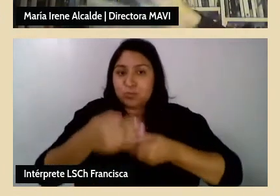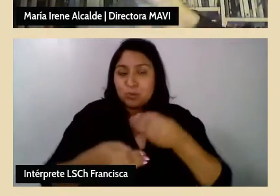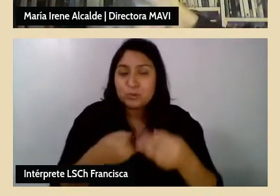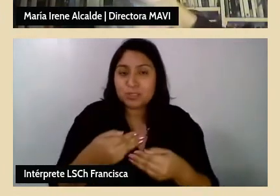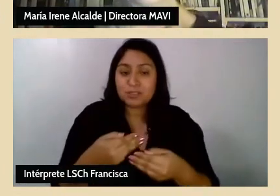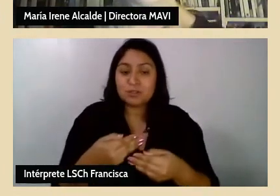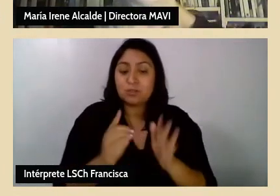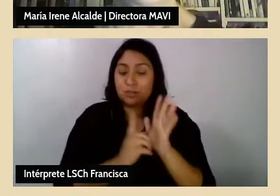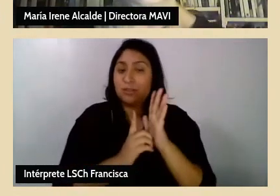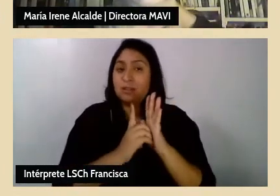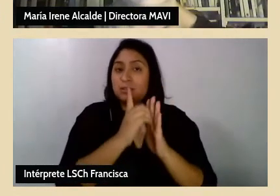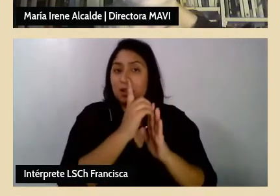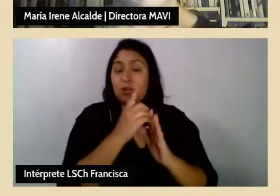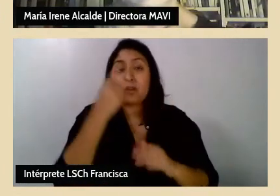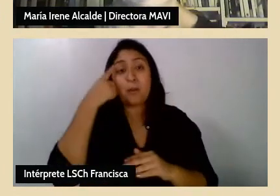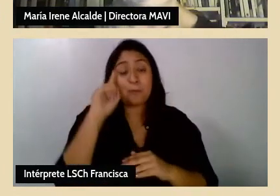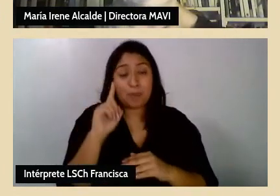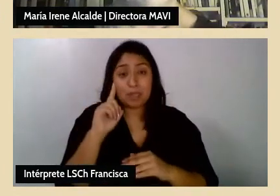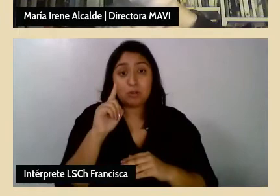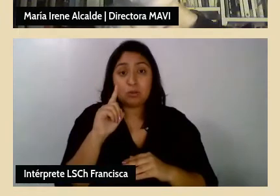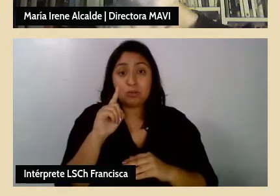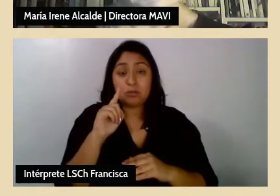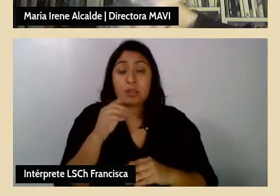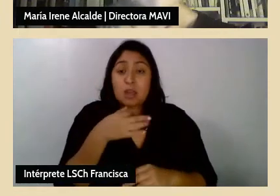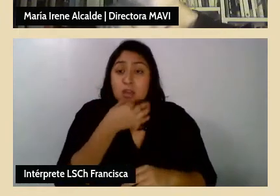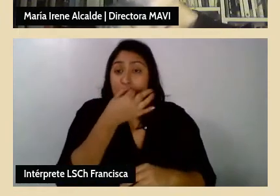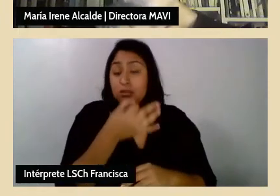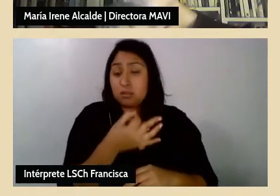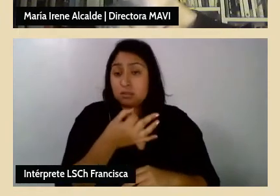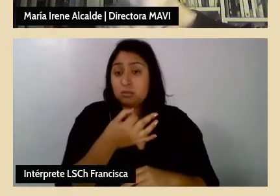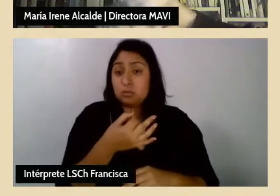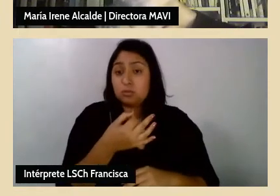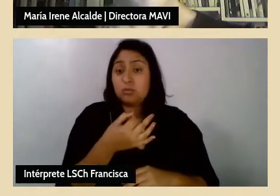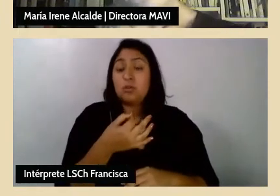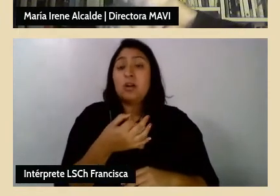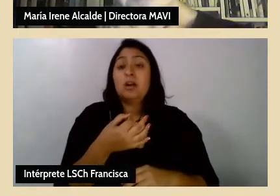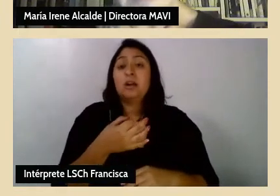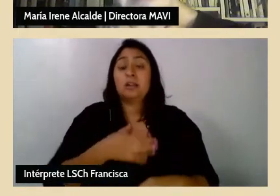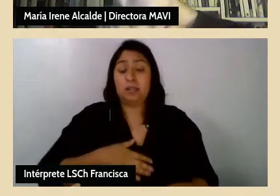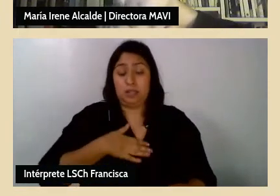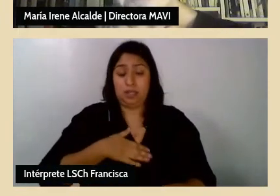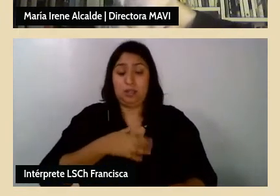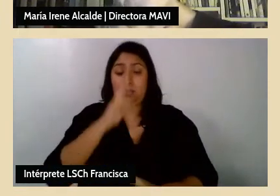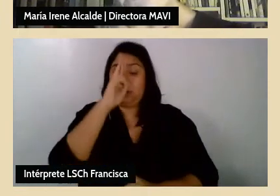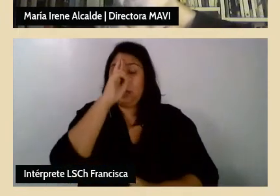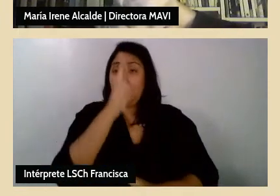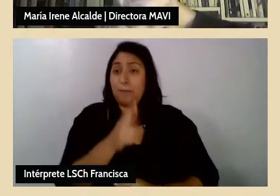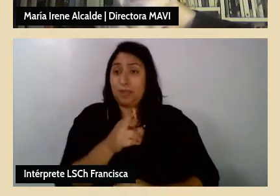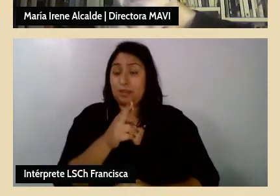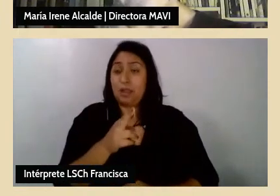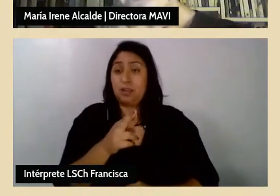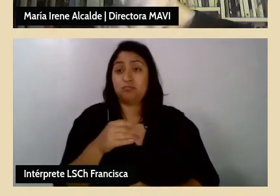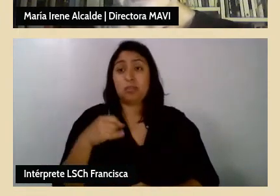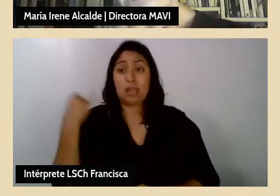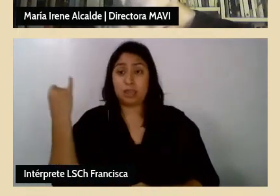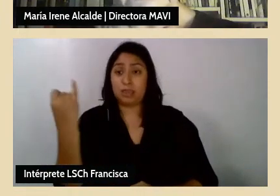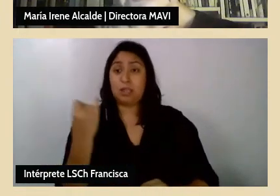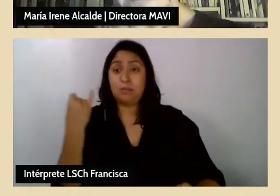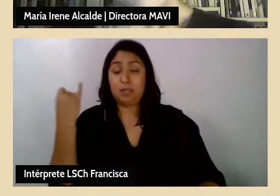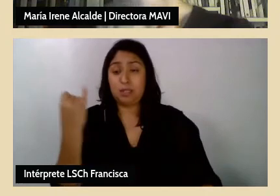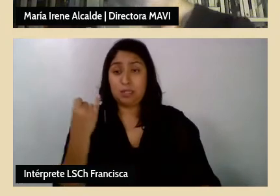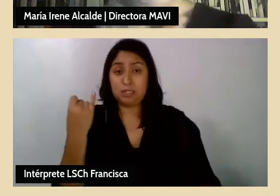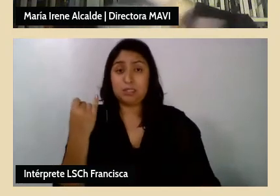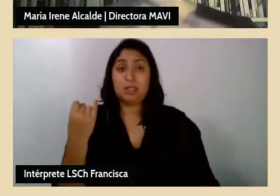ha manifestado su intención de respetar nuestra autonomía. De hecho, el nuevo